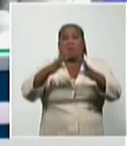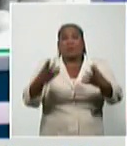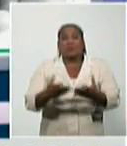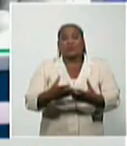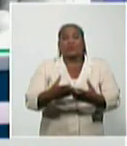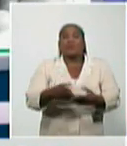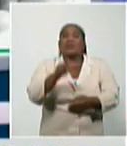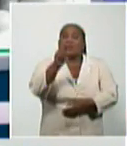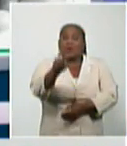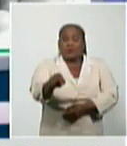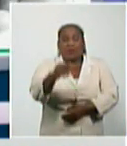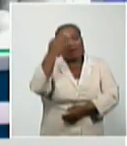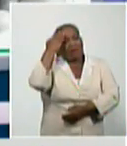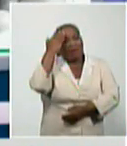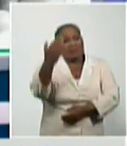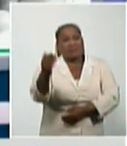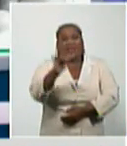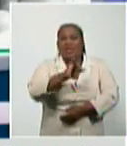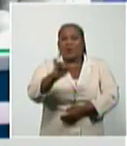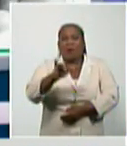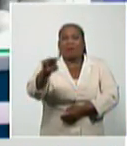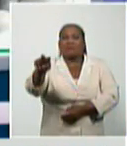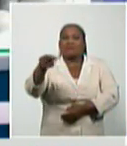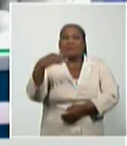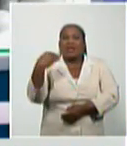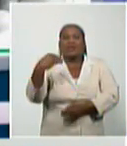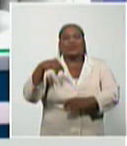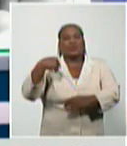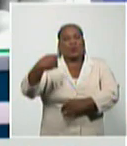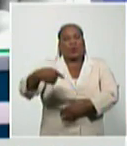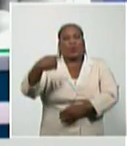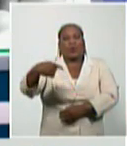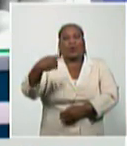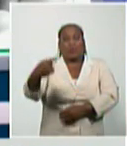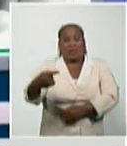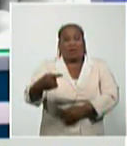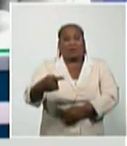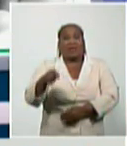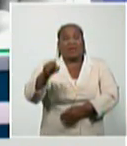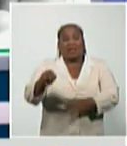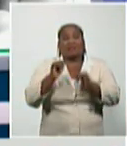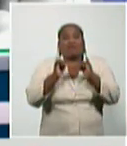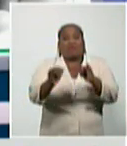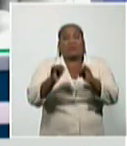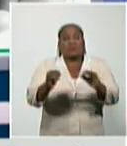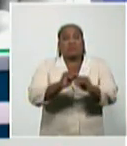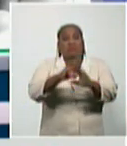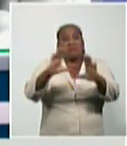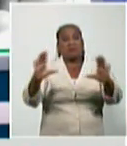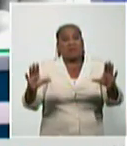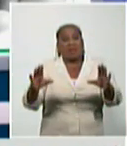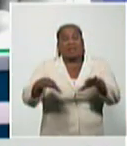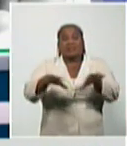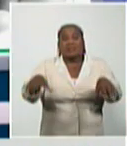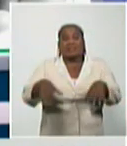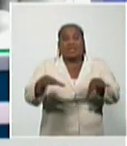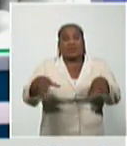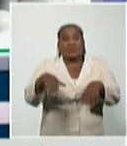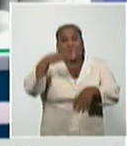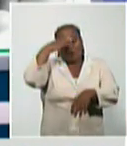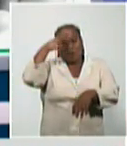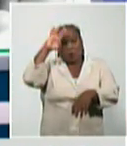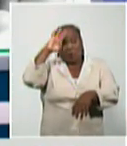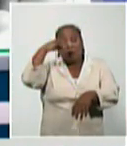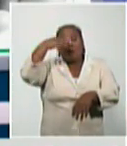por supuesto, el seguimiento a estos espacios que actualiza a usted sobre la situación epidemiológica en Cuba. Cuba con